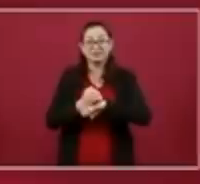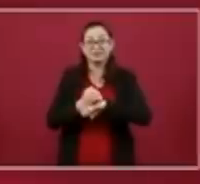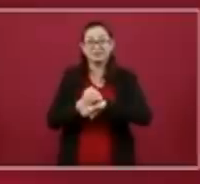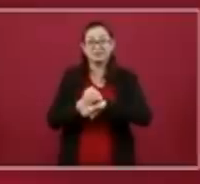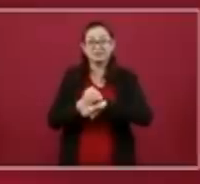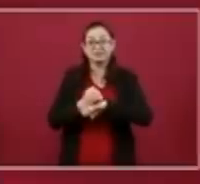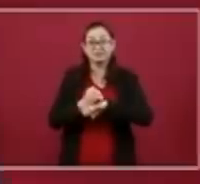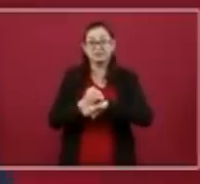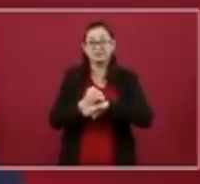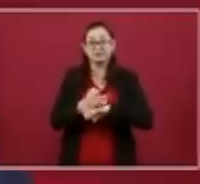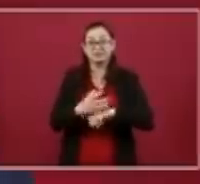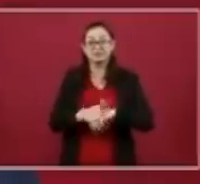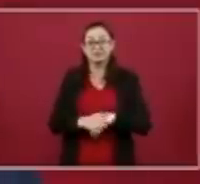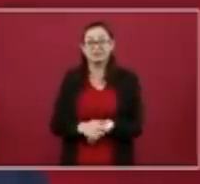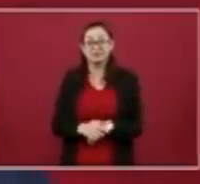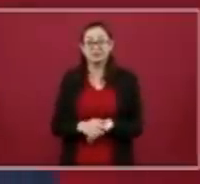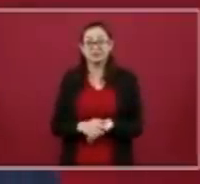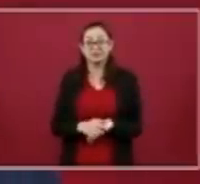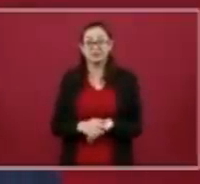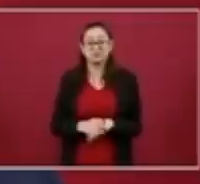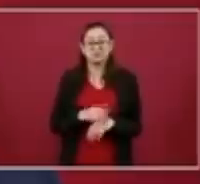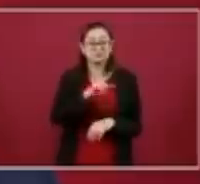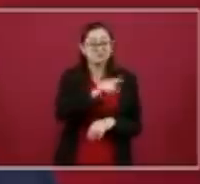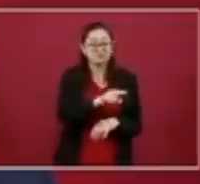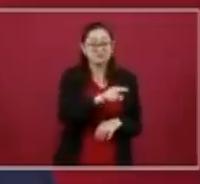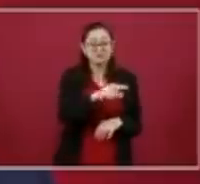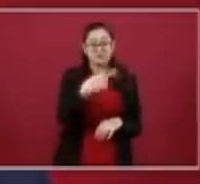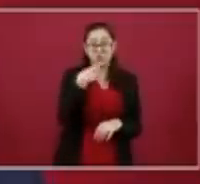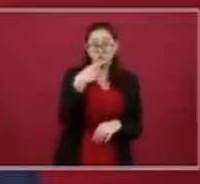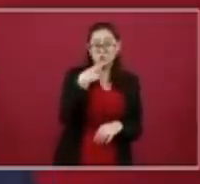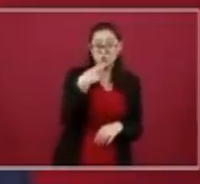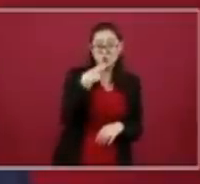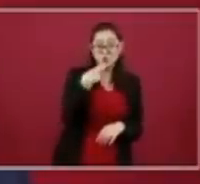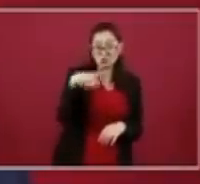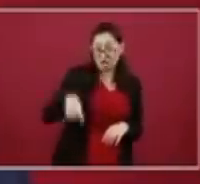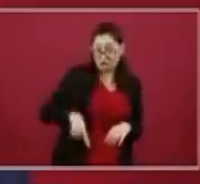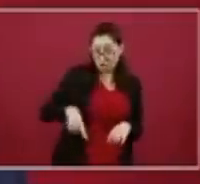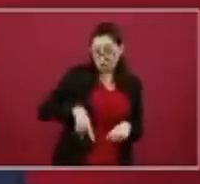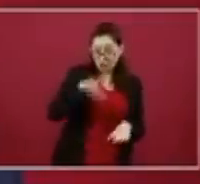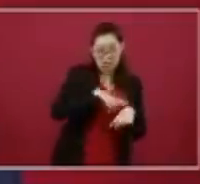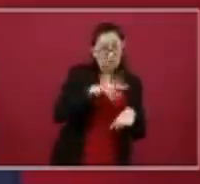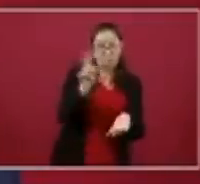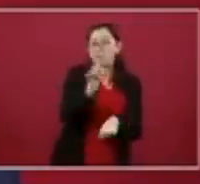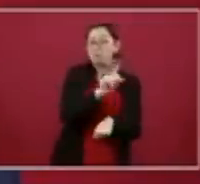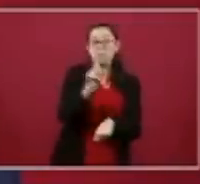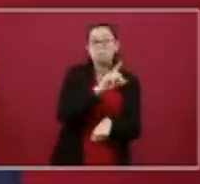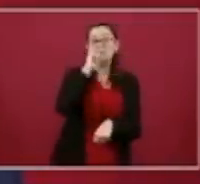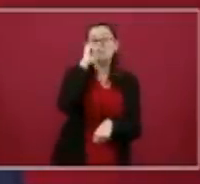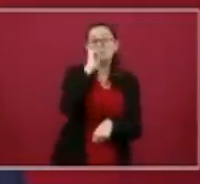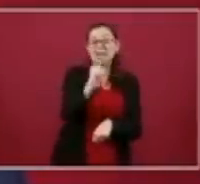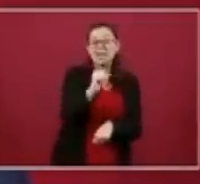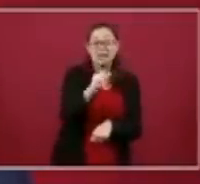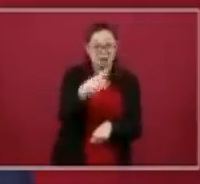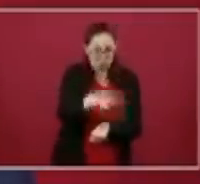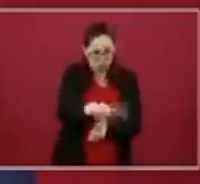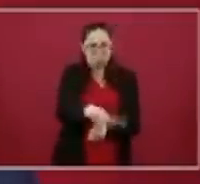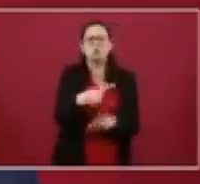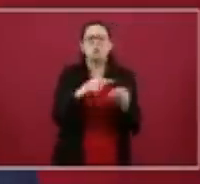que están prestados, que son de la Federación.